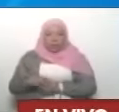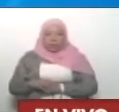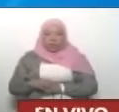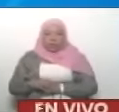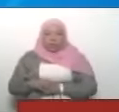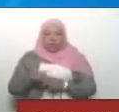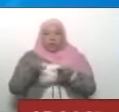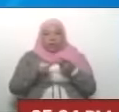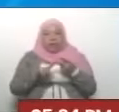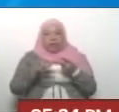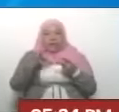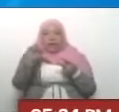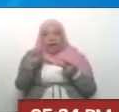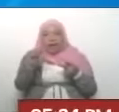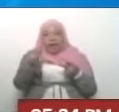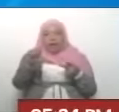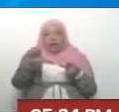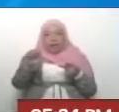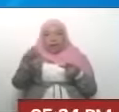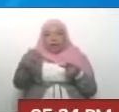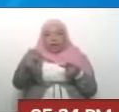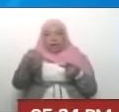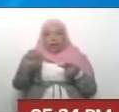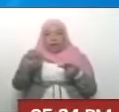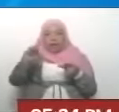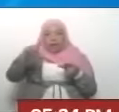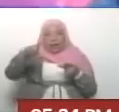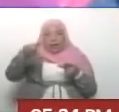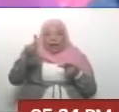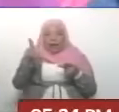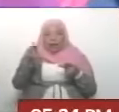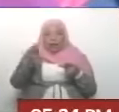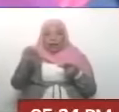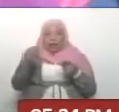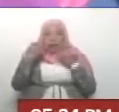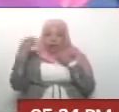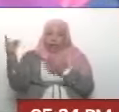Alejandro Terán, ¿ah?, con su nuevo look, tremendo líder.